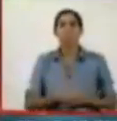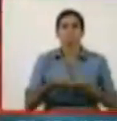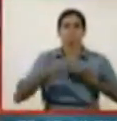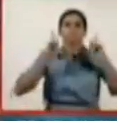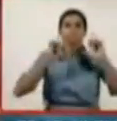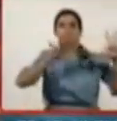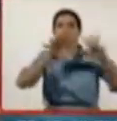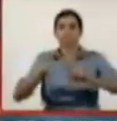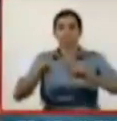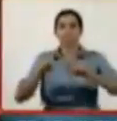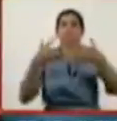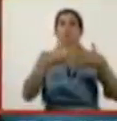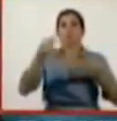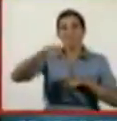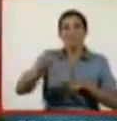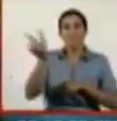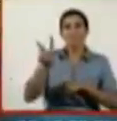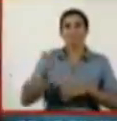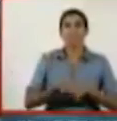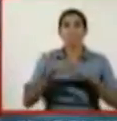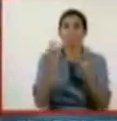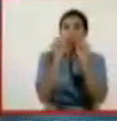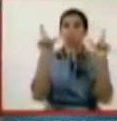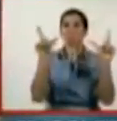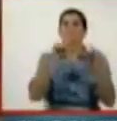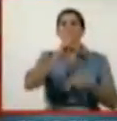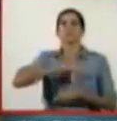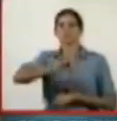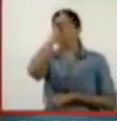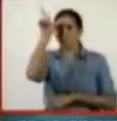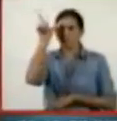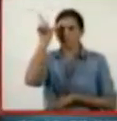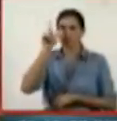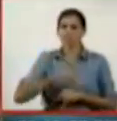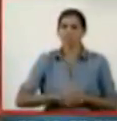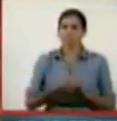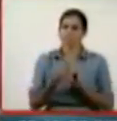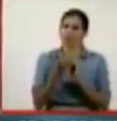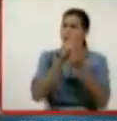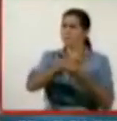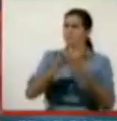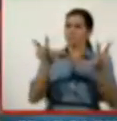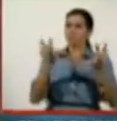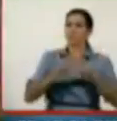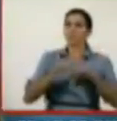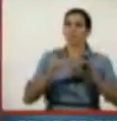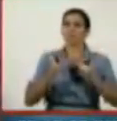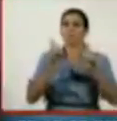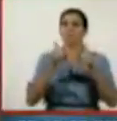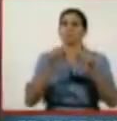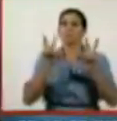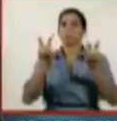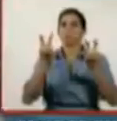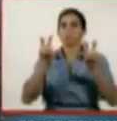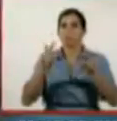militar sin embargo repentinamente la historia de Leopoldo López dio un extraño giro tras el inicio de esta nueva ofensiva